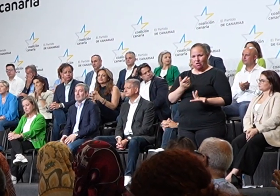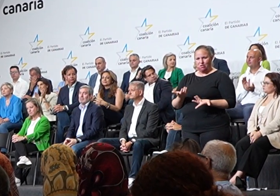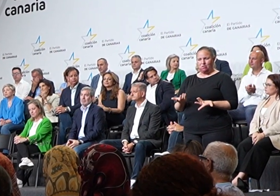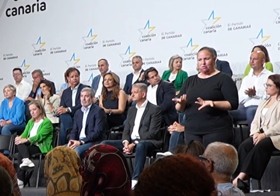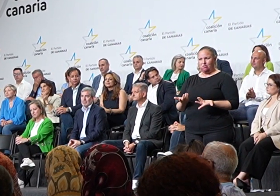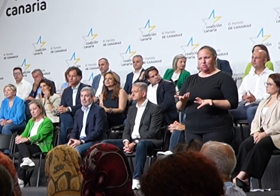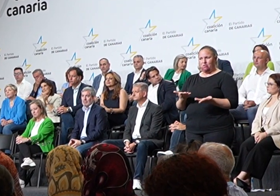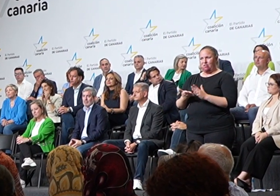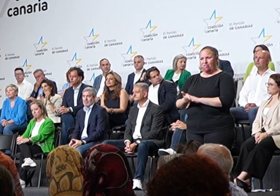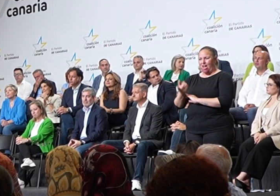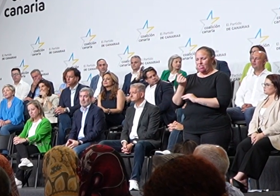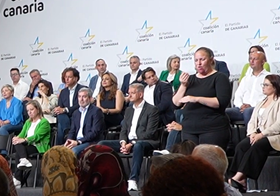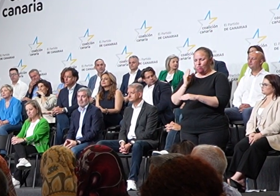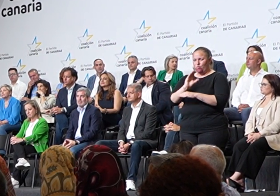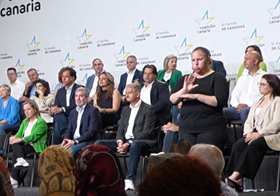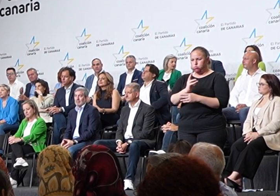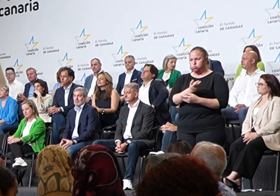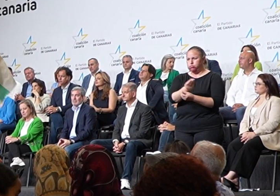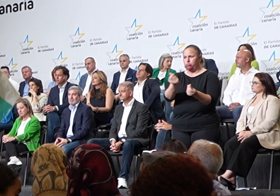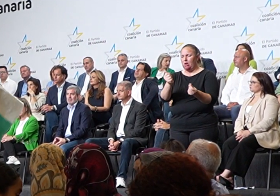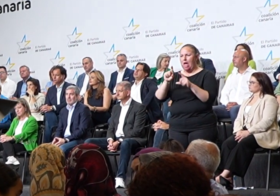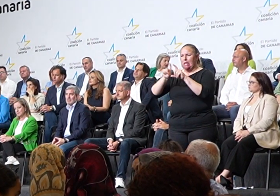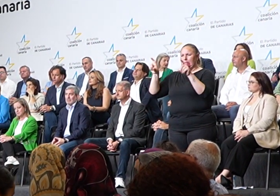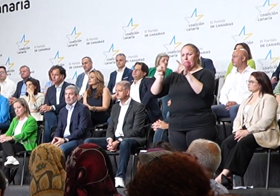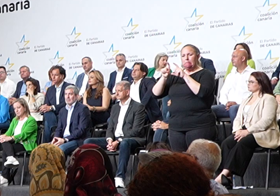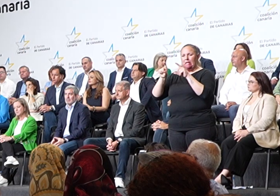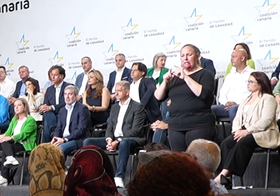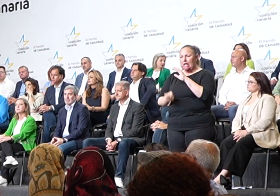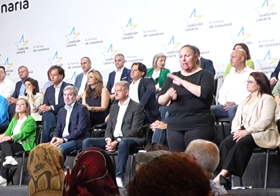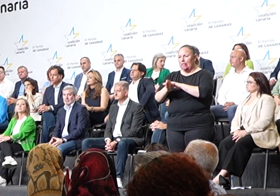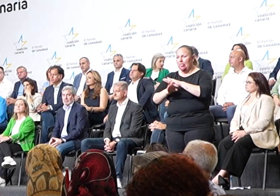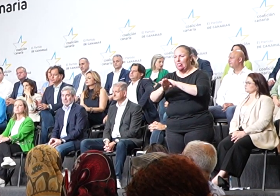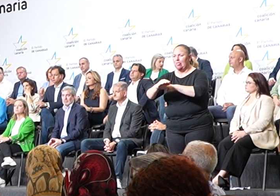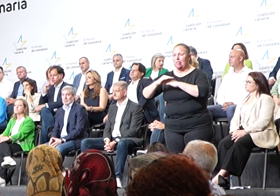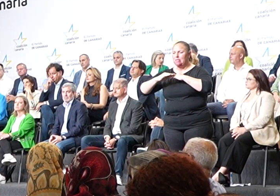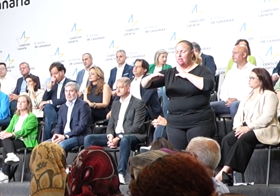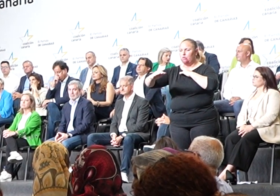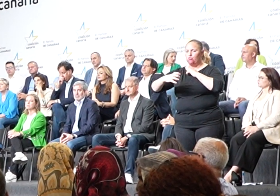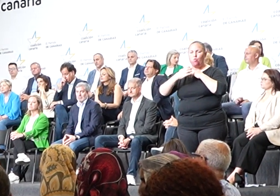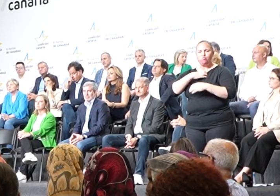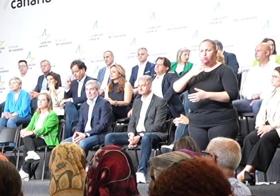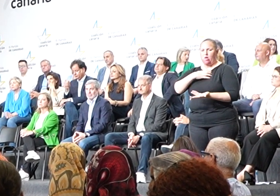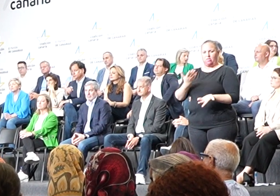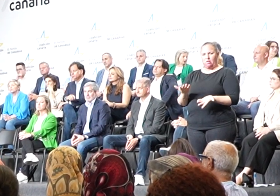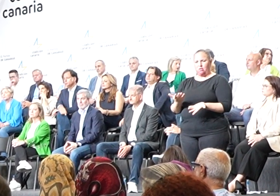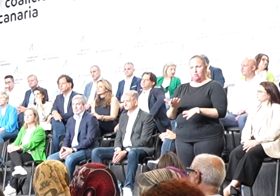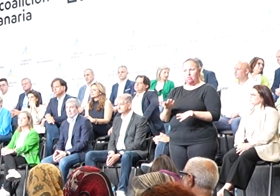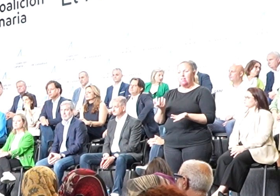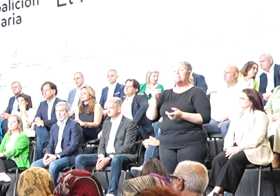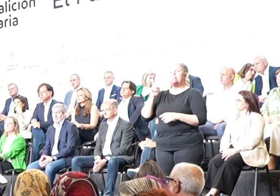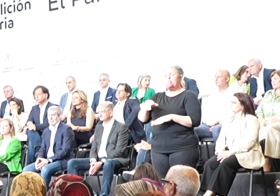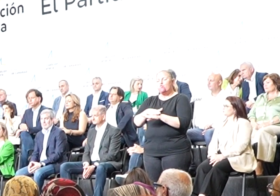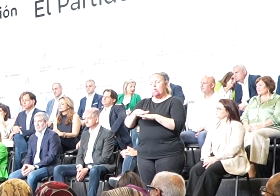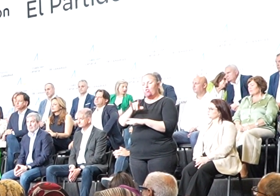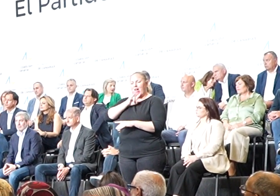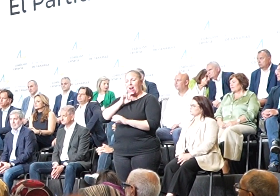se van las inversiones, las empresas no se establecen en Tenerife y lo ha abandonado también el gobierno de